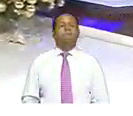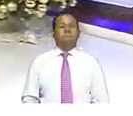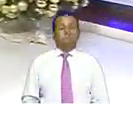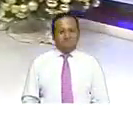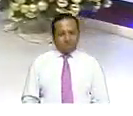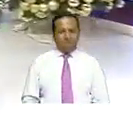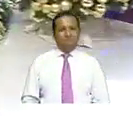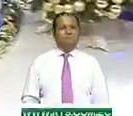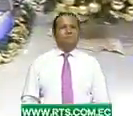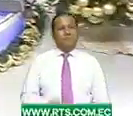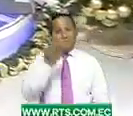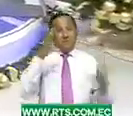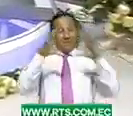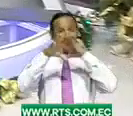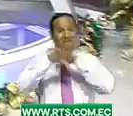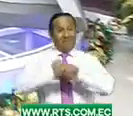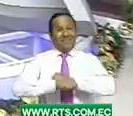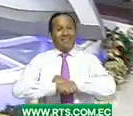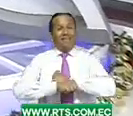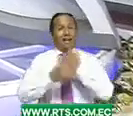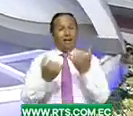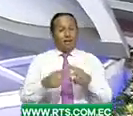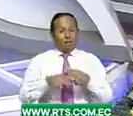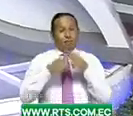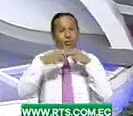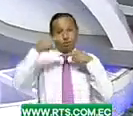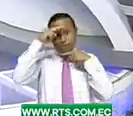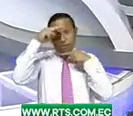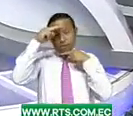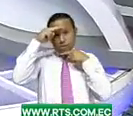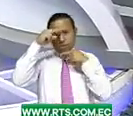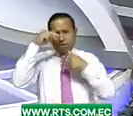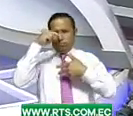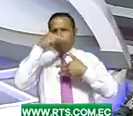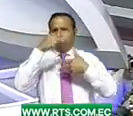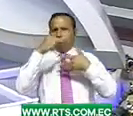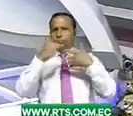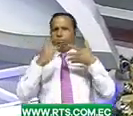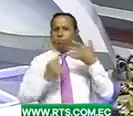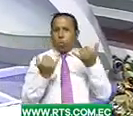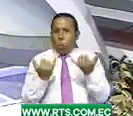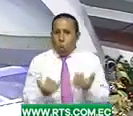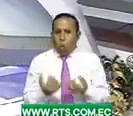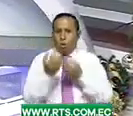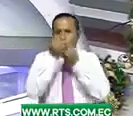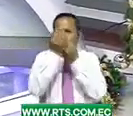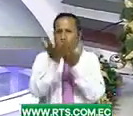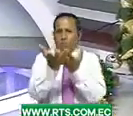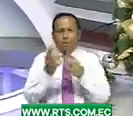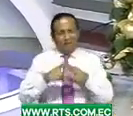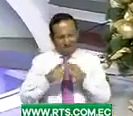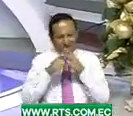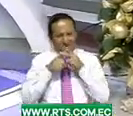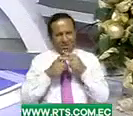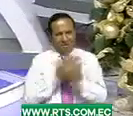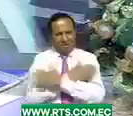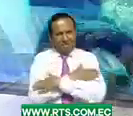Amables televidentes, buenas noches. Enseguida las noticias más destacadas de esta jornada. Aquí iniciamos, bienvenidos.